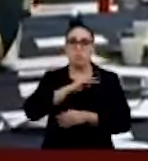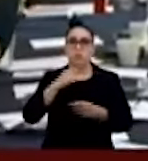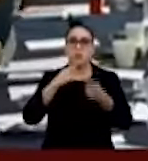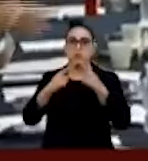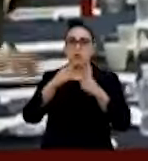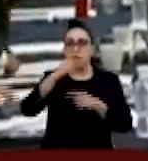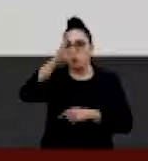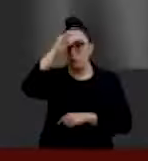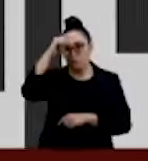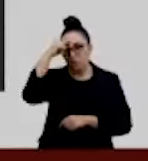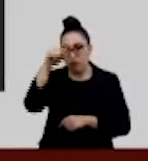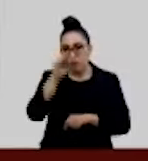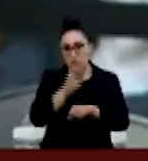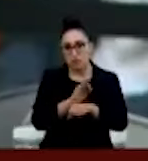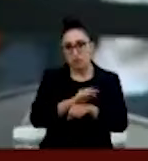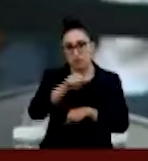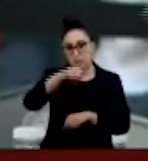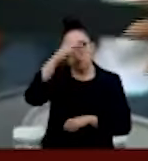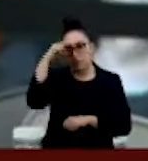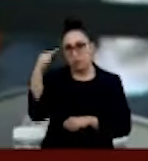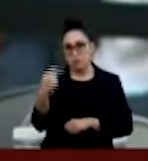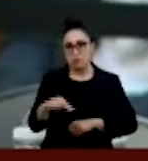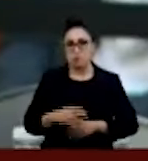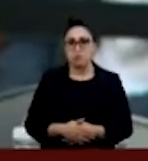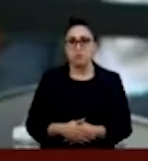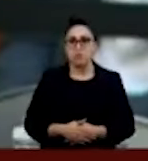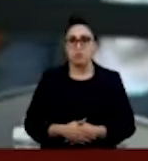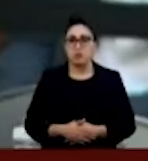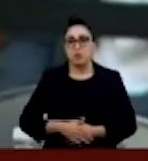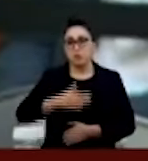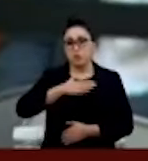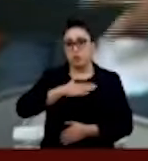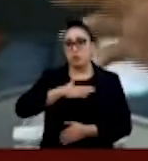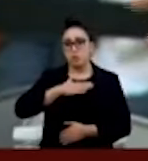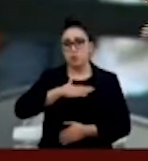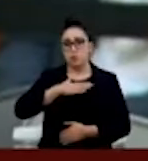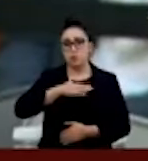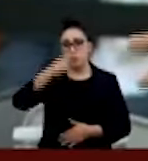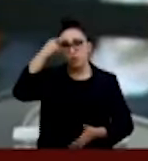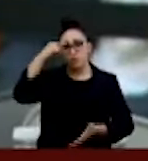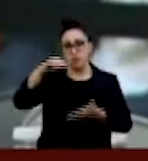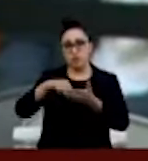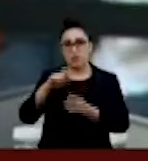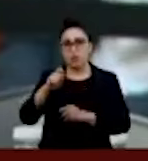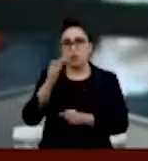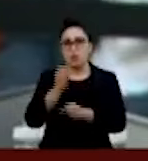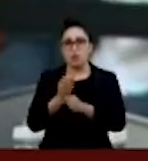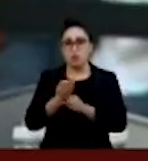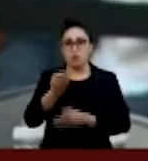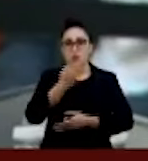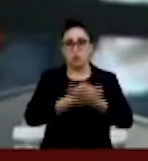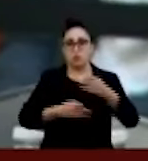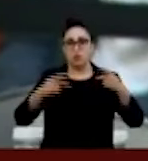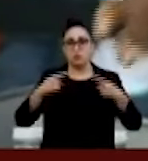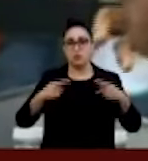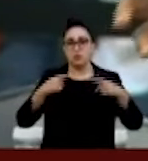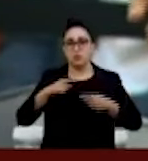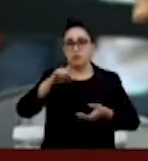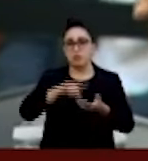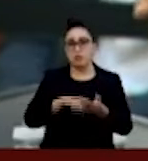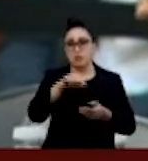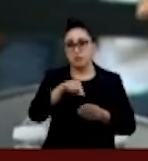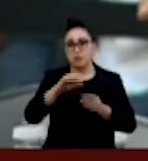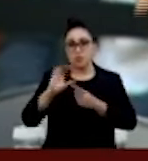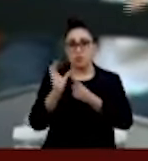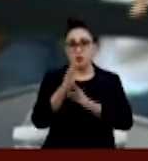del país creo y Considero que en este momento todos los integrantes de esta comisión Tenemos una gran